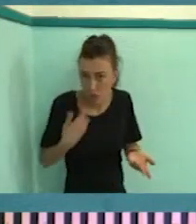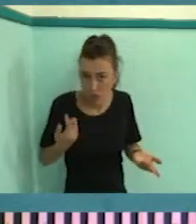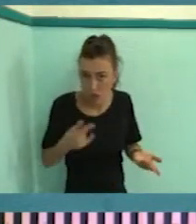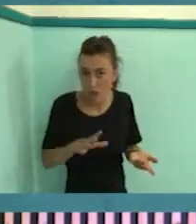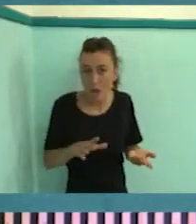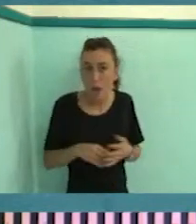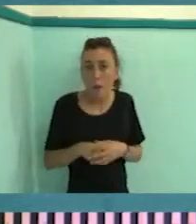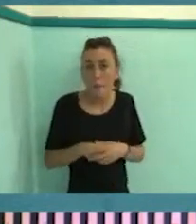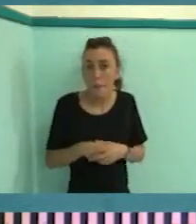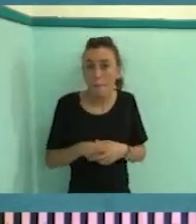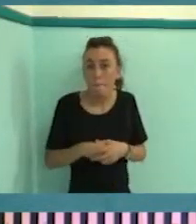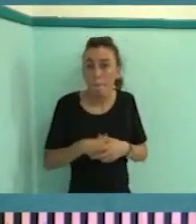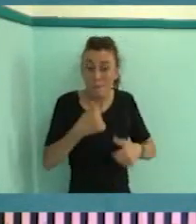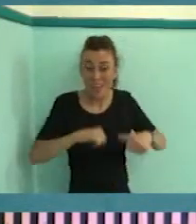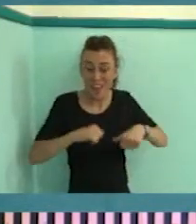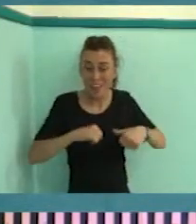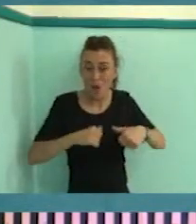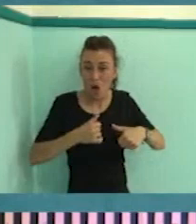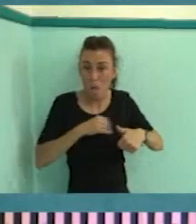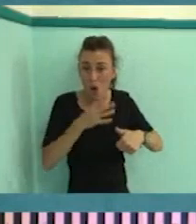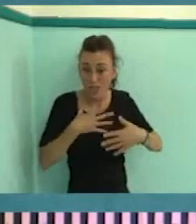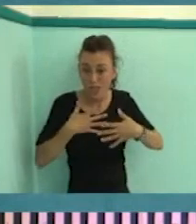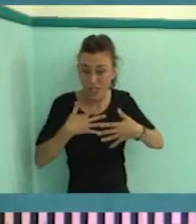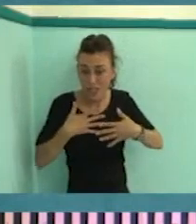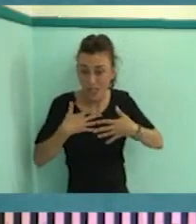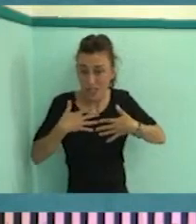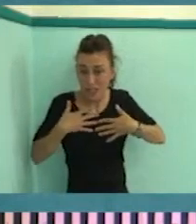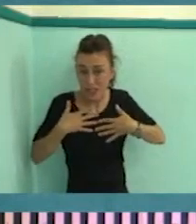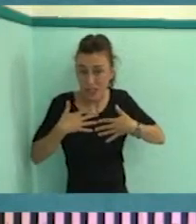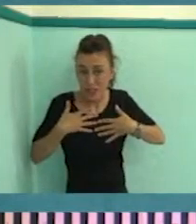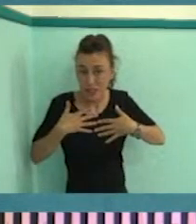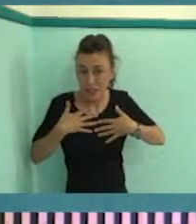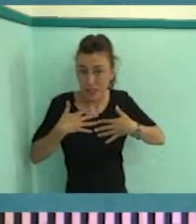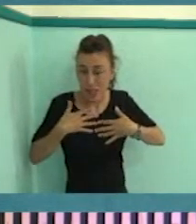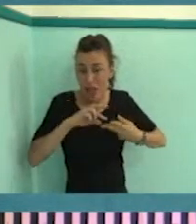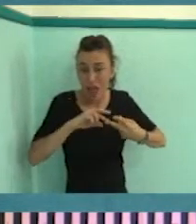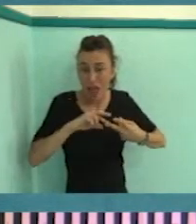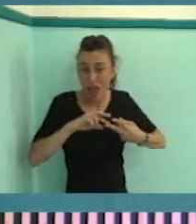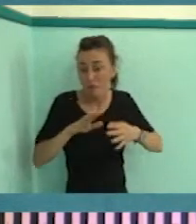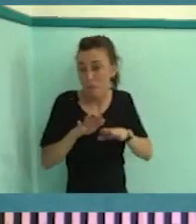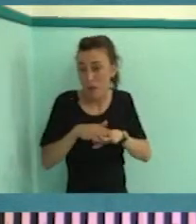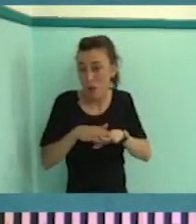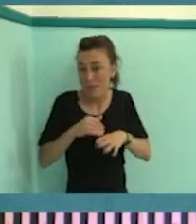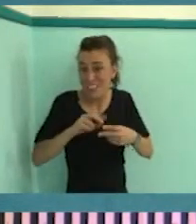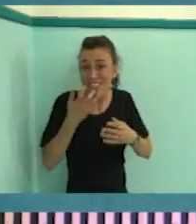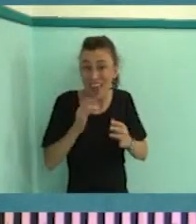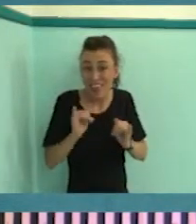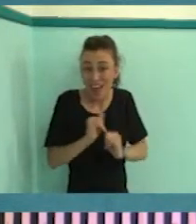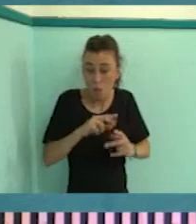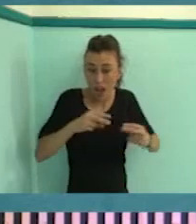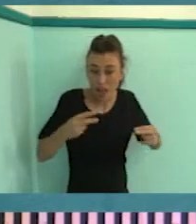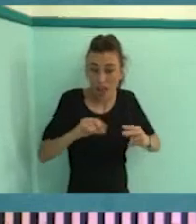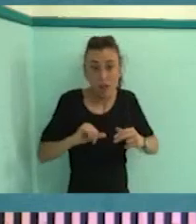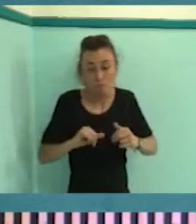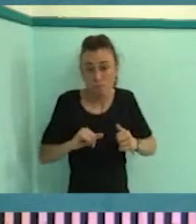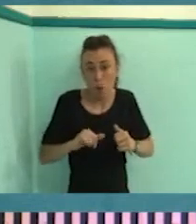estética se realiza por salud por supuestísimo que sí porque esas chicas Se notan muchísimo que no es delgada por genética verdad Claro porque seguro que los cuerpos después de hacerse una